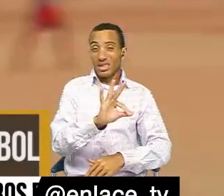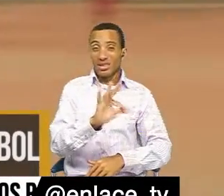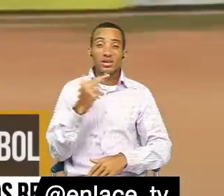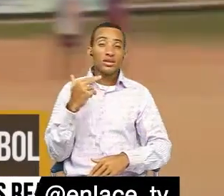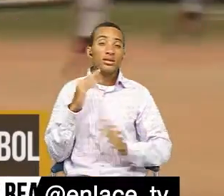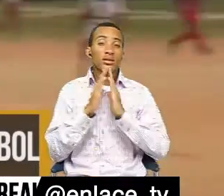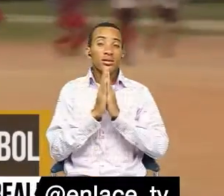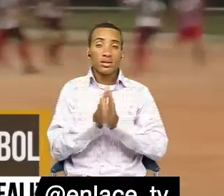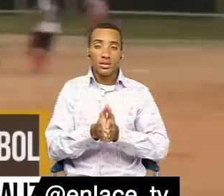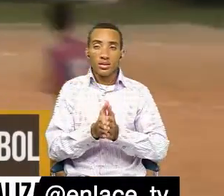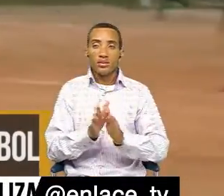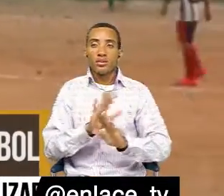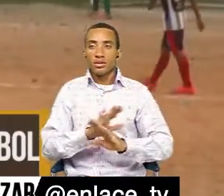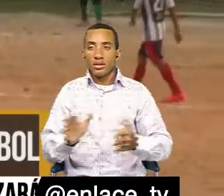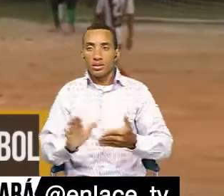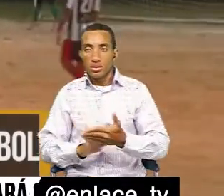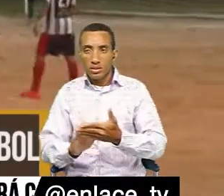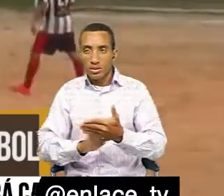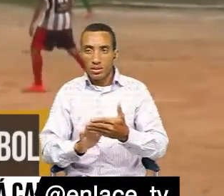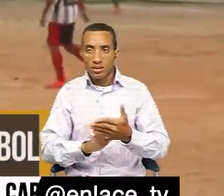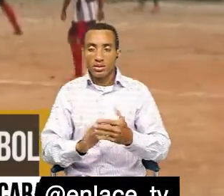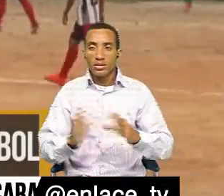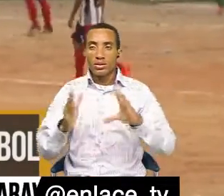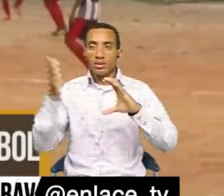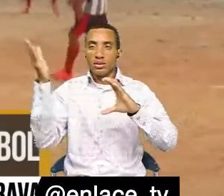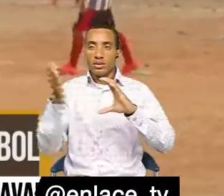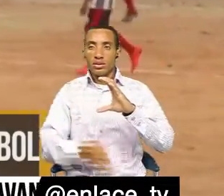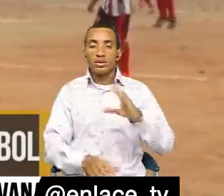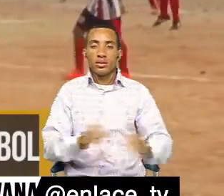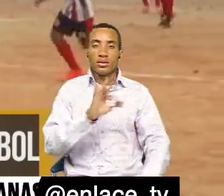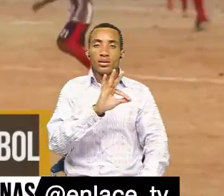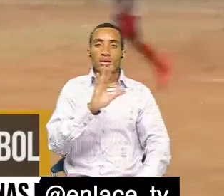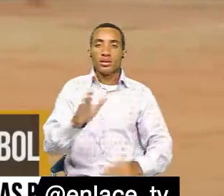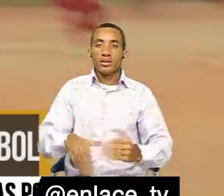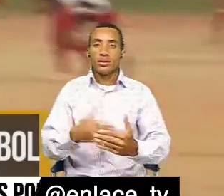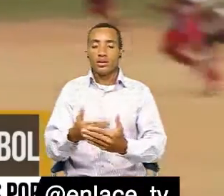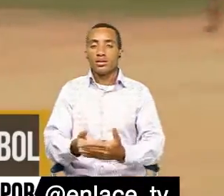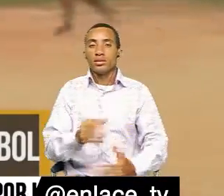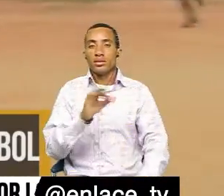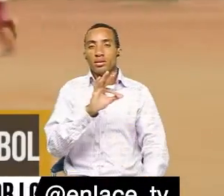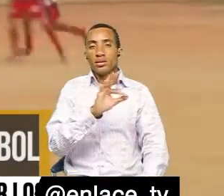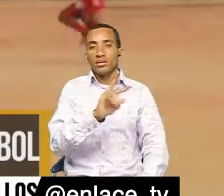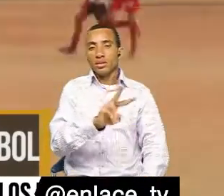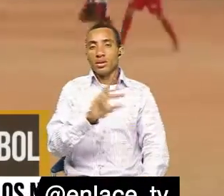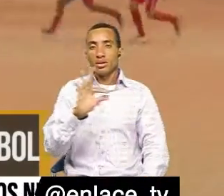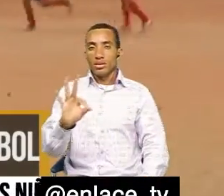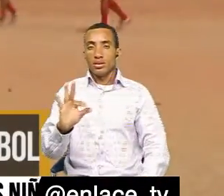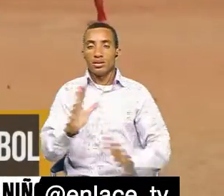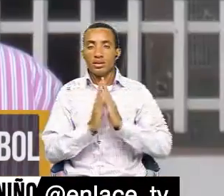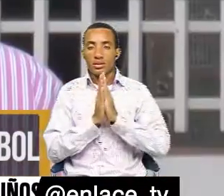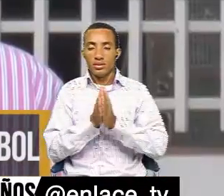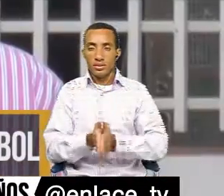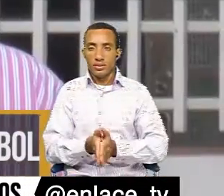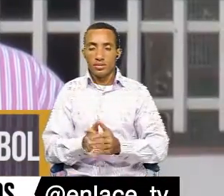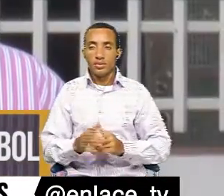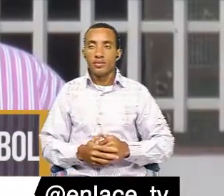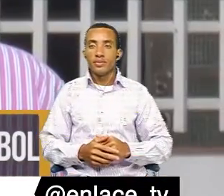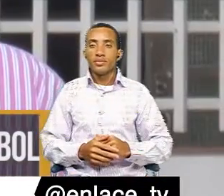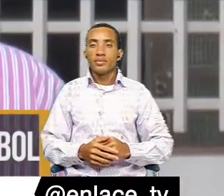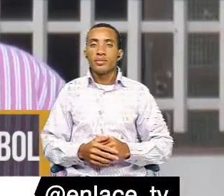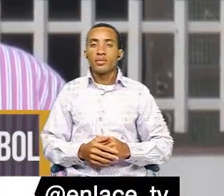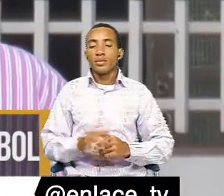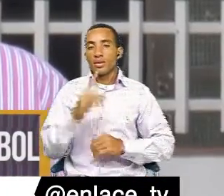la cancha renovada del Cincuentenario. Del 3 al 23 de diciembre próximo se realizarán los encuentros deportivos. Este año